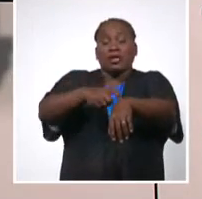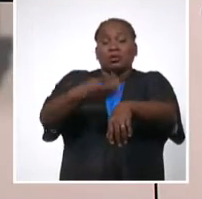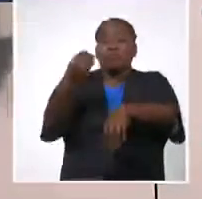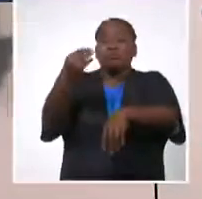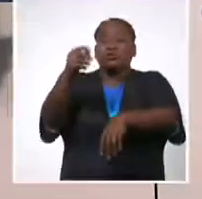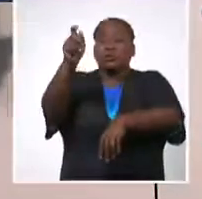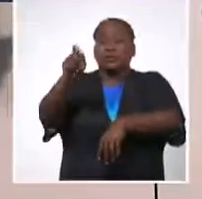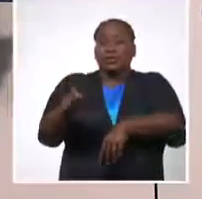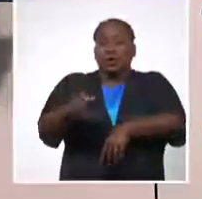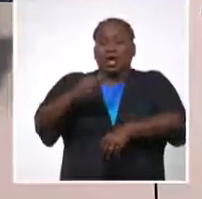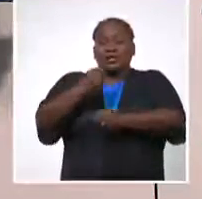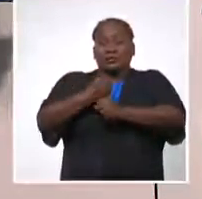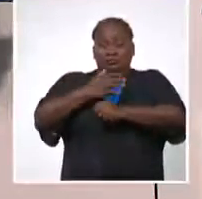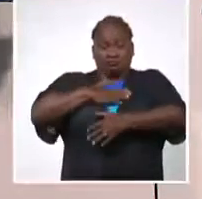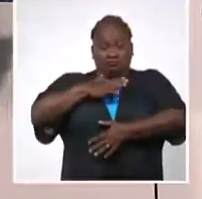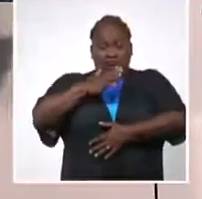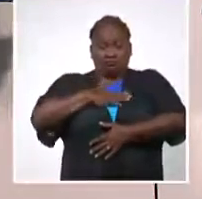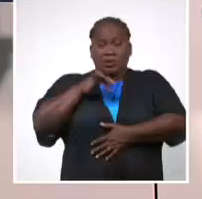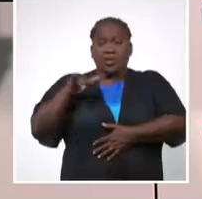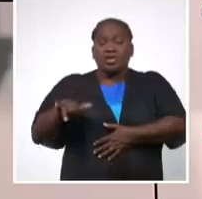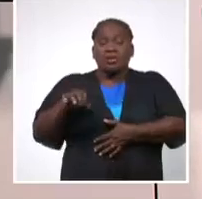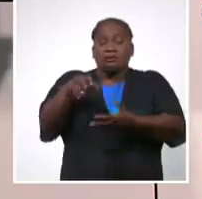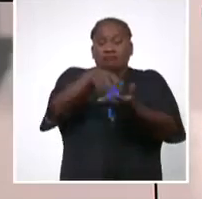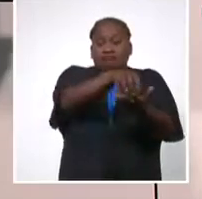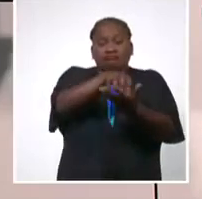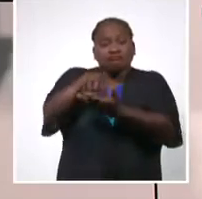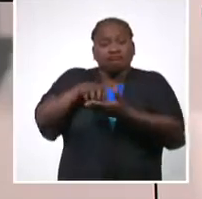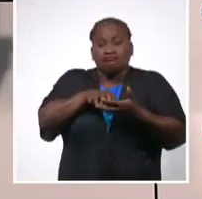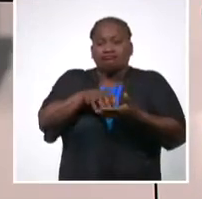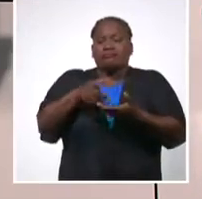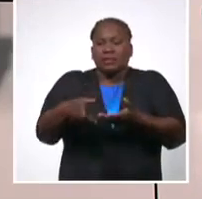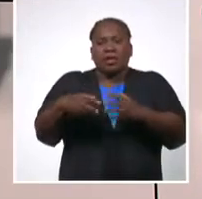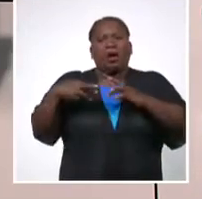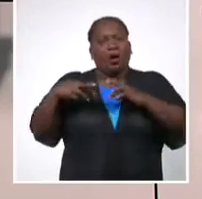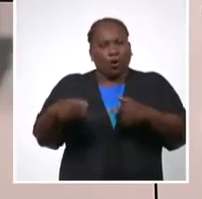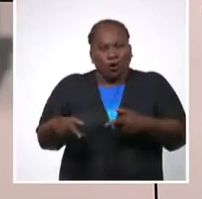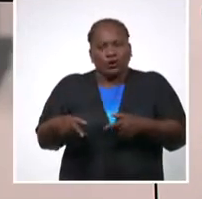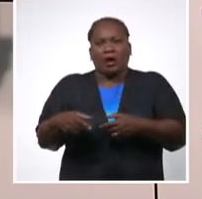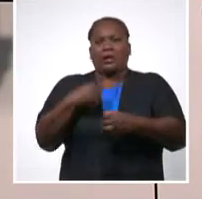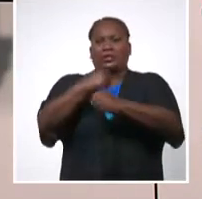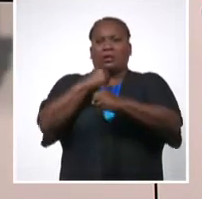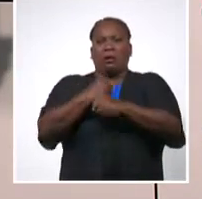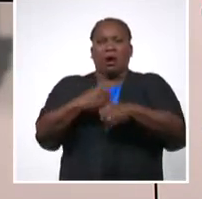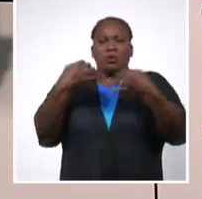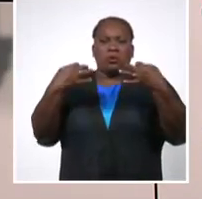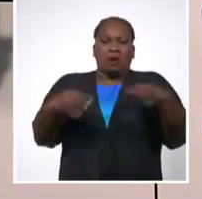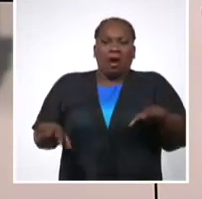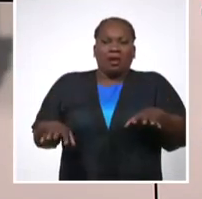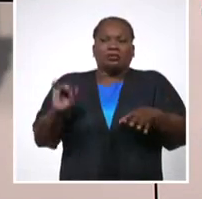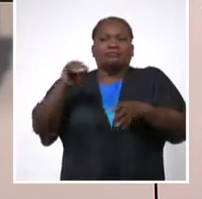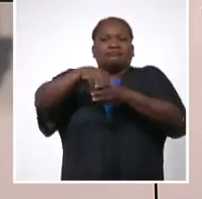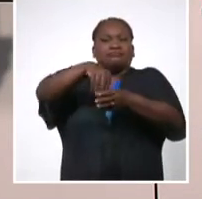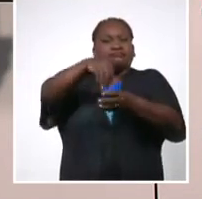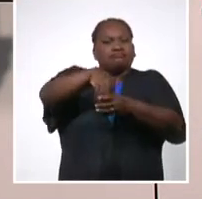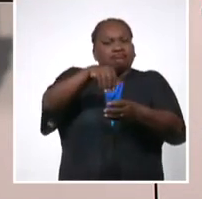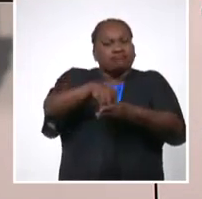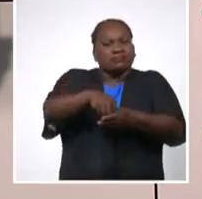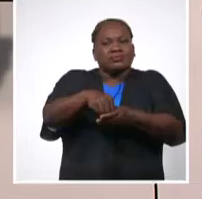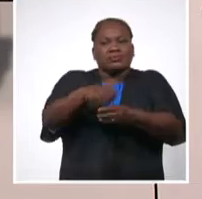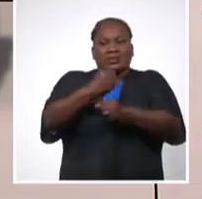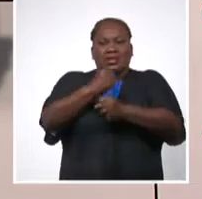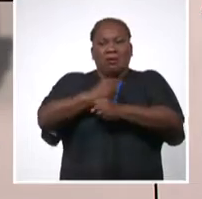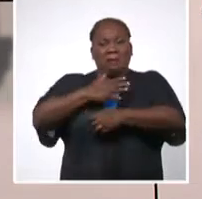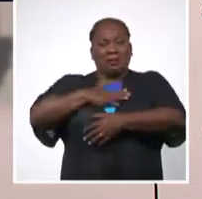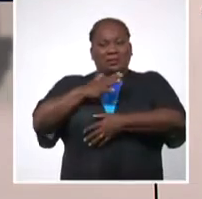trabajadores por cuenta propia y cooperativas no agropecuarias retomen el curso de la vida y de sus ingresos ante la